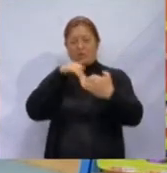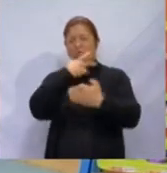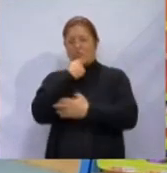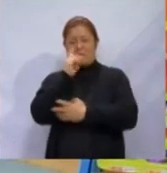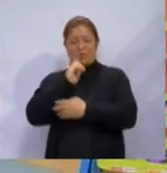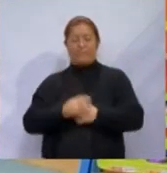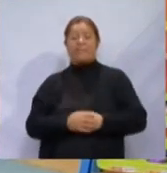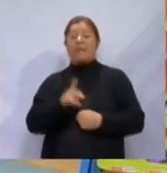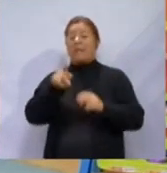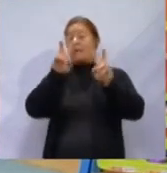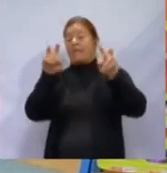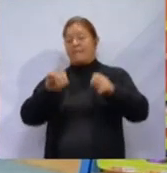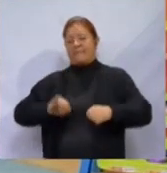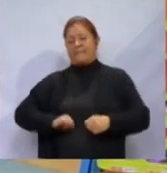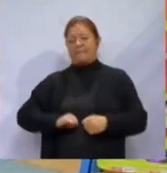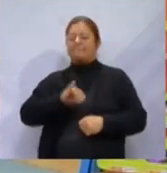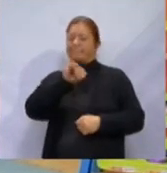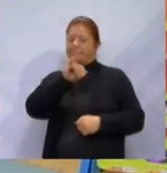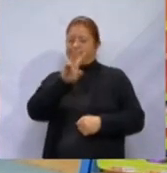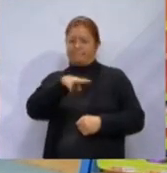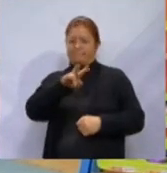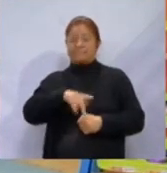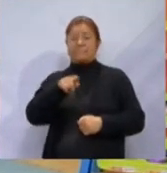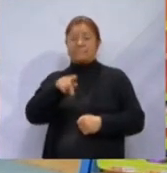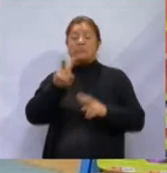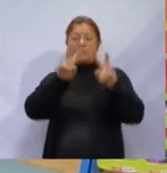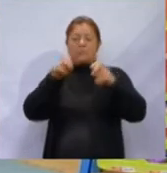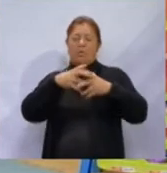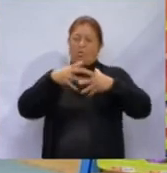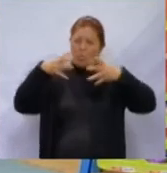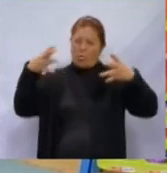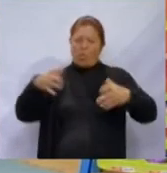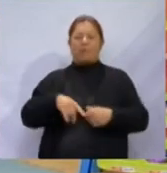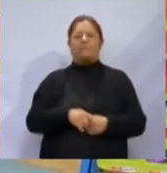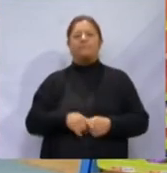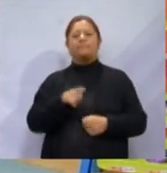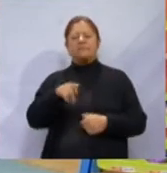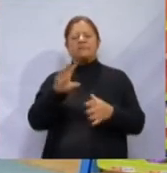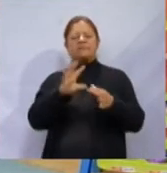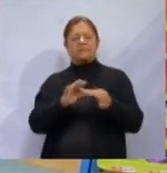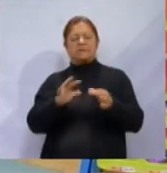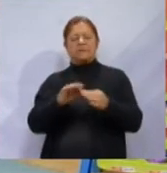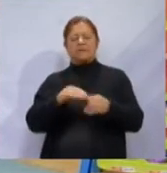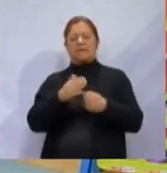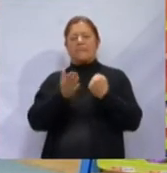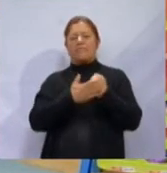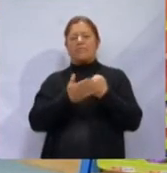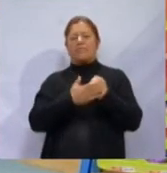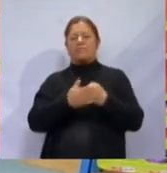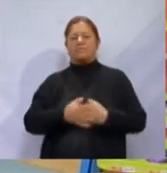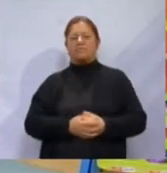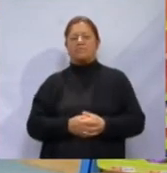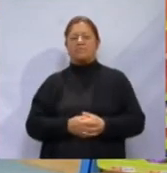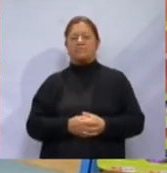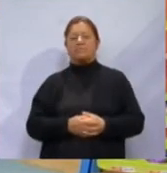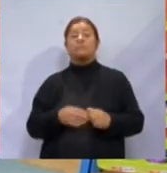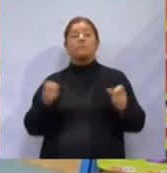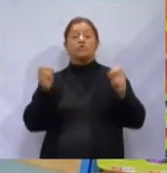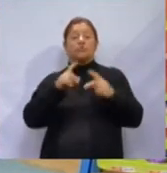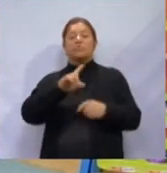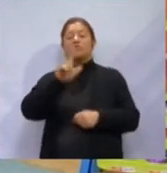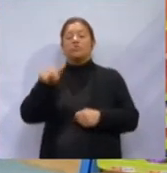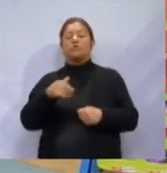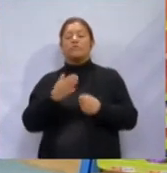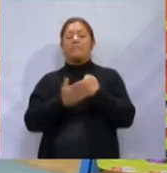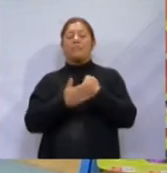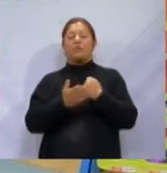muy interesante. Así es, y también es un tema muy amplio. Por ello hablaremos de él en una próxima cápsula. Los invitamos a ver la próxima cápsula, no